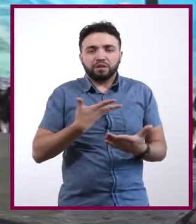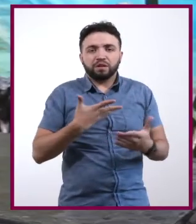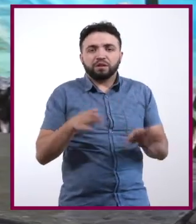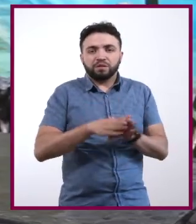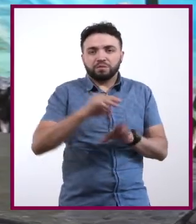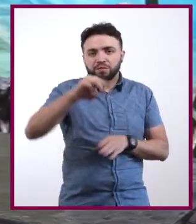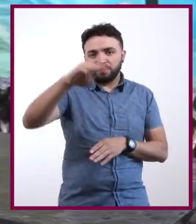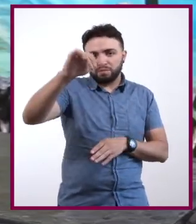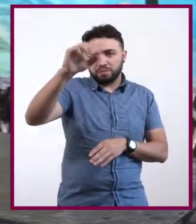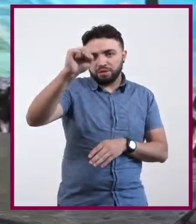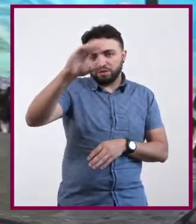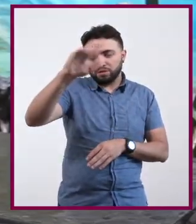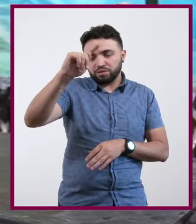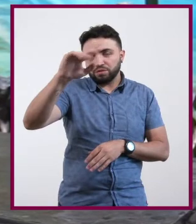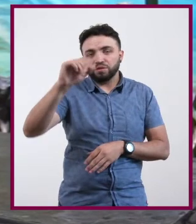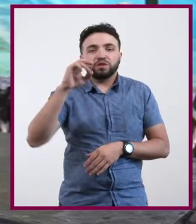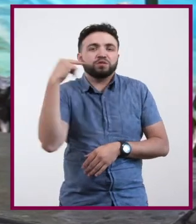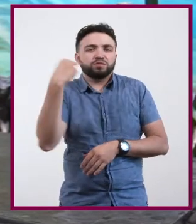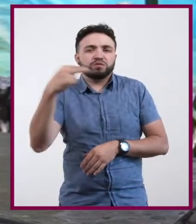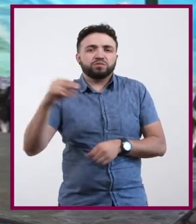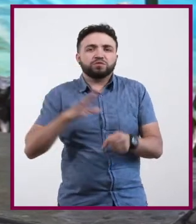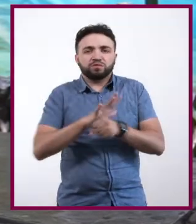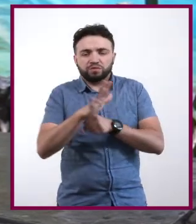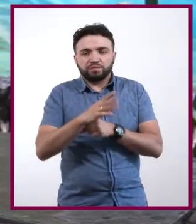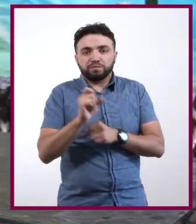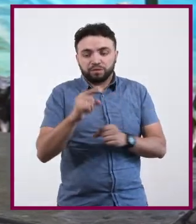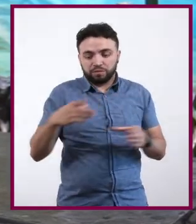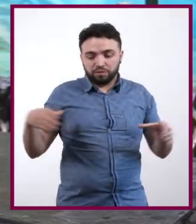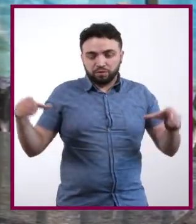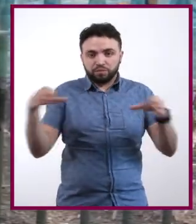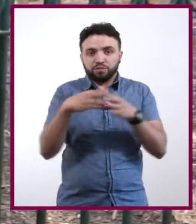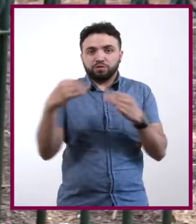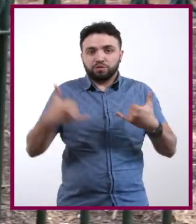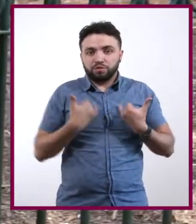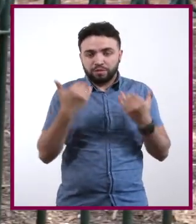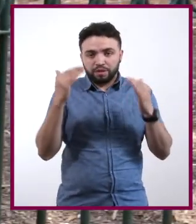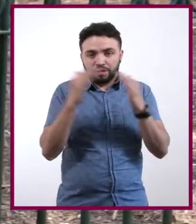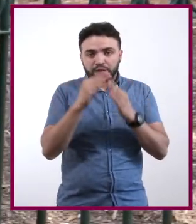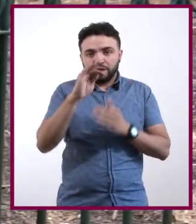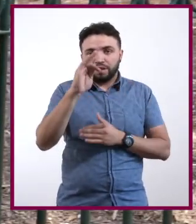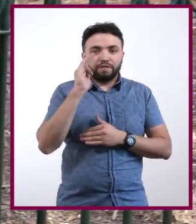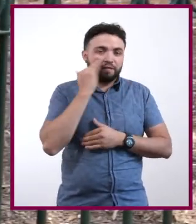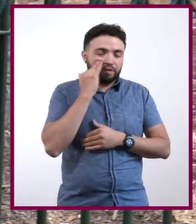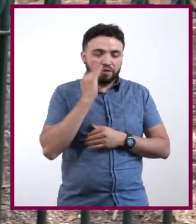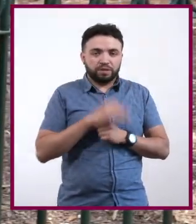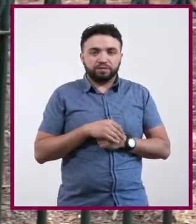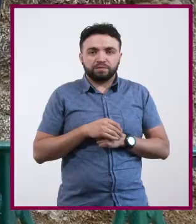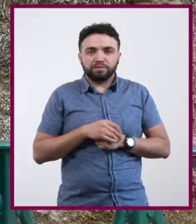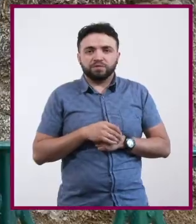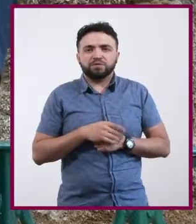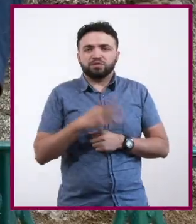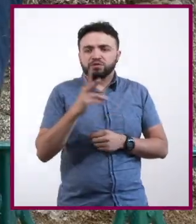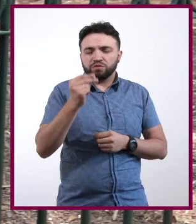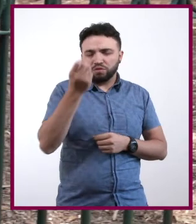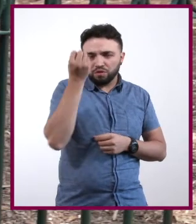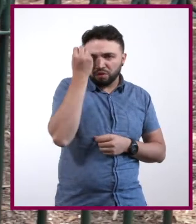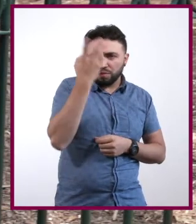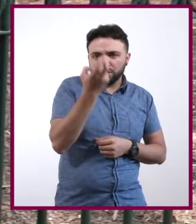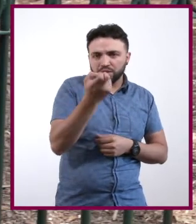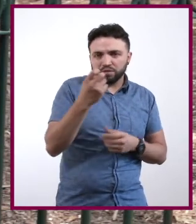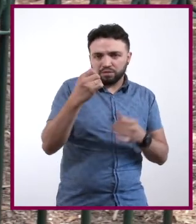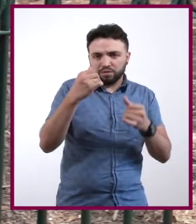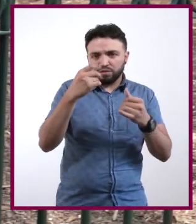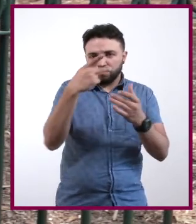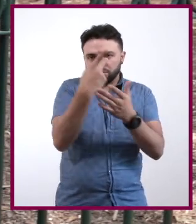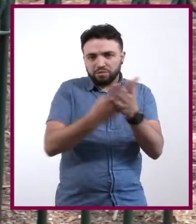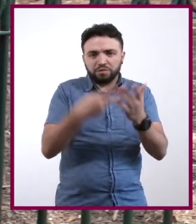se llaman. Únanse a la comunidad de Jóvenes en Casa en Facebook. Y no olviden que este programa es de ustedes. Háganlo con nosotros.